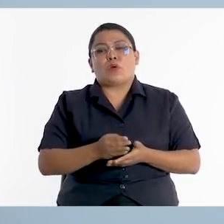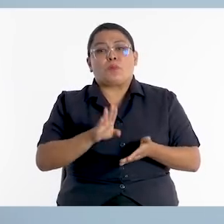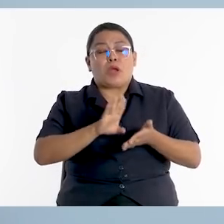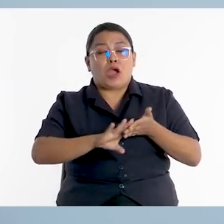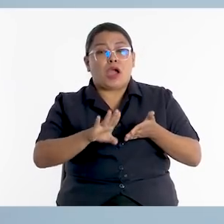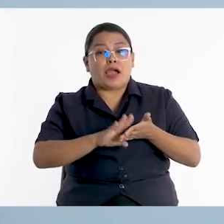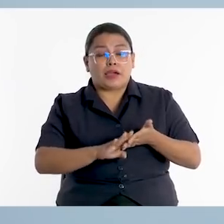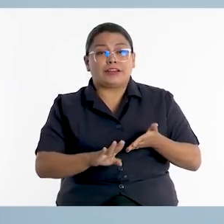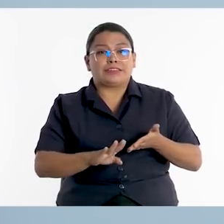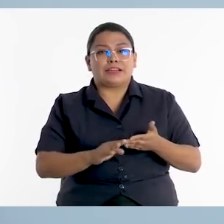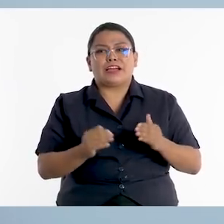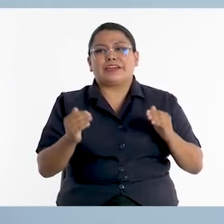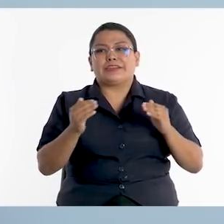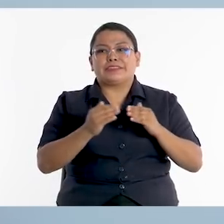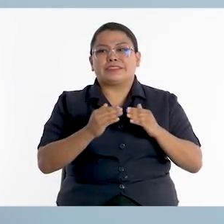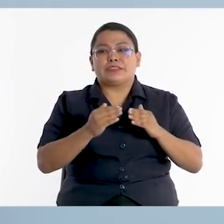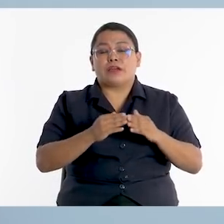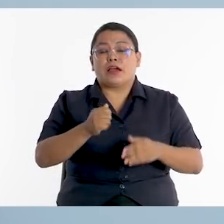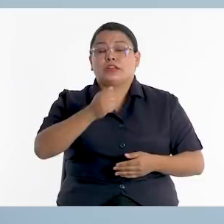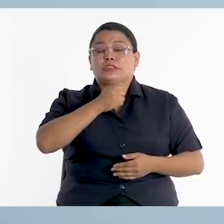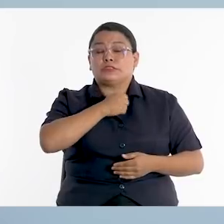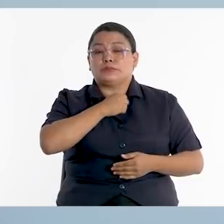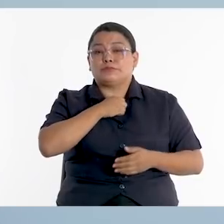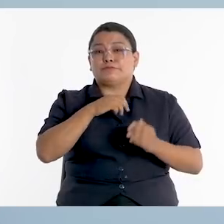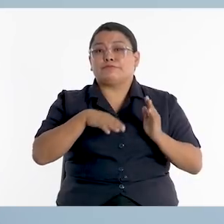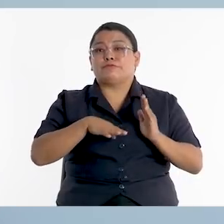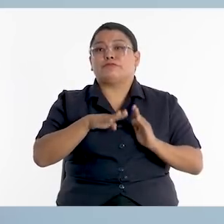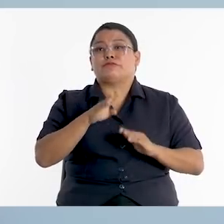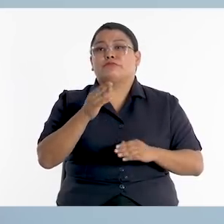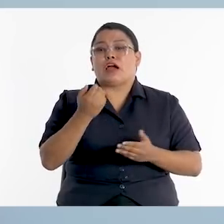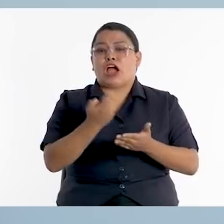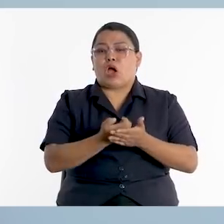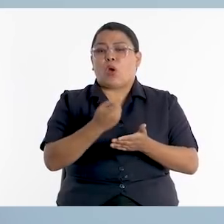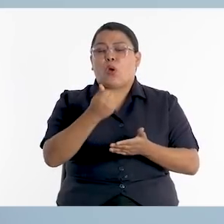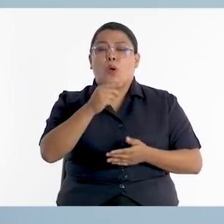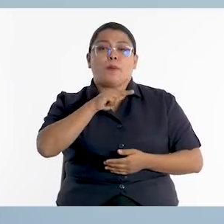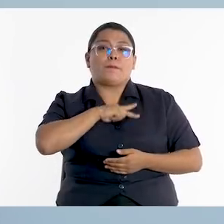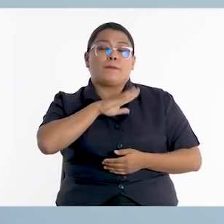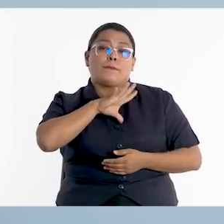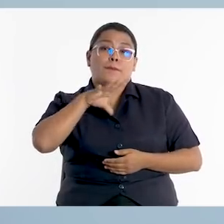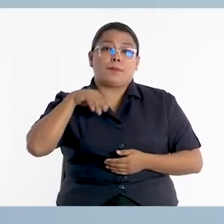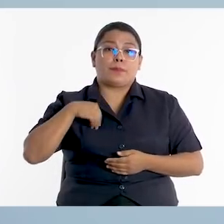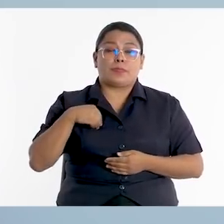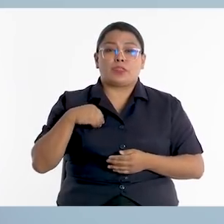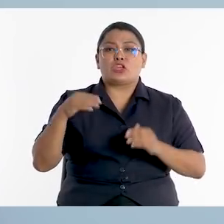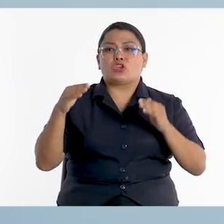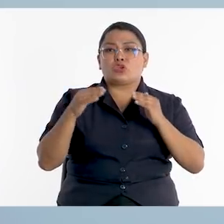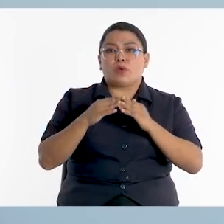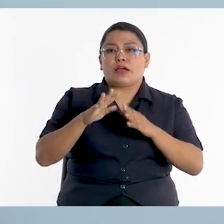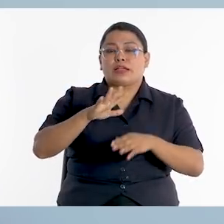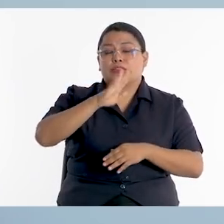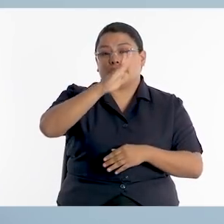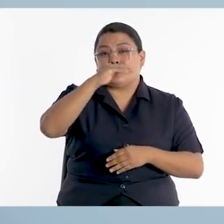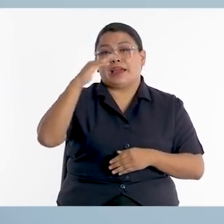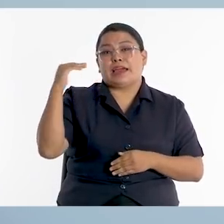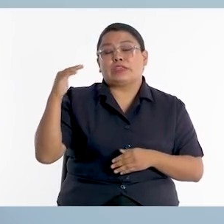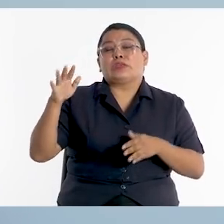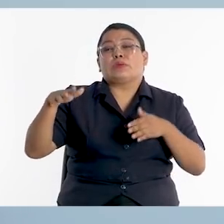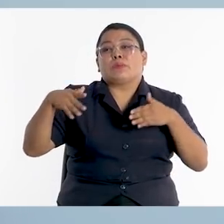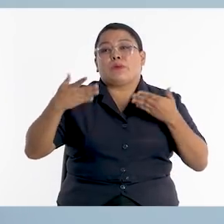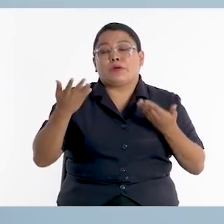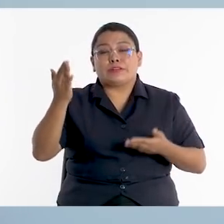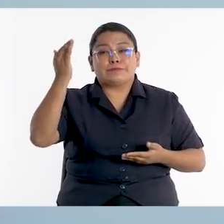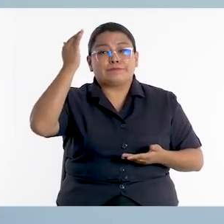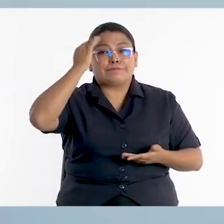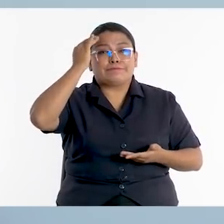ofertas. Además de eso, nos permite ser más responsables con nuestra economía personal, familiar y también nacional, ya que con